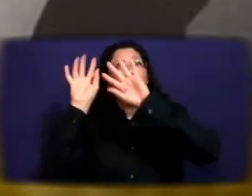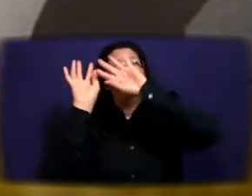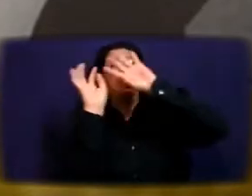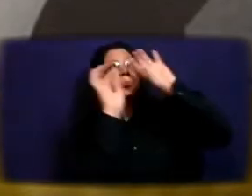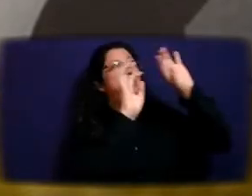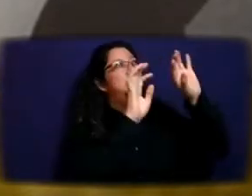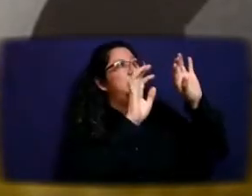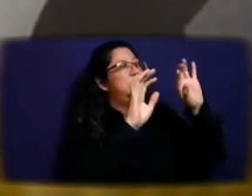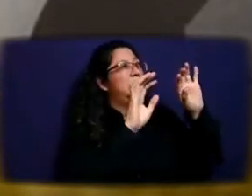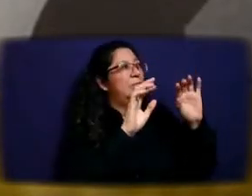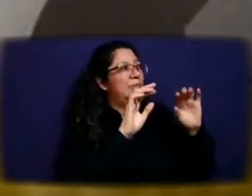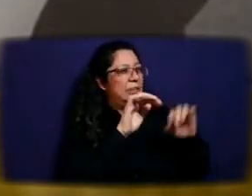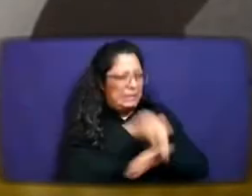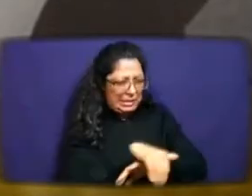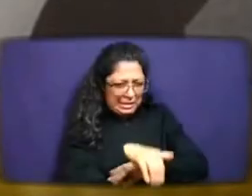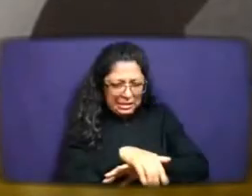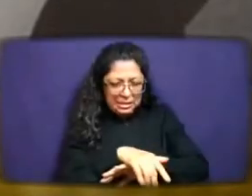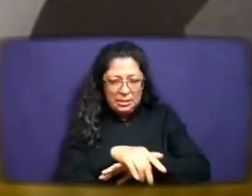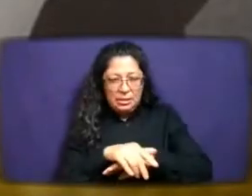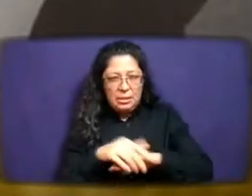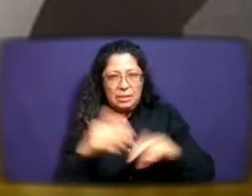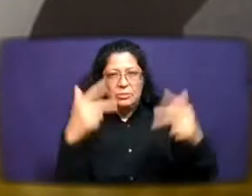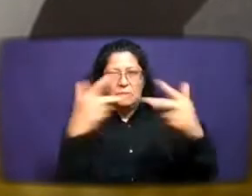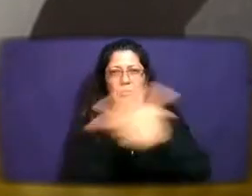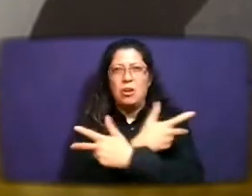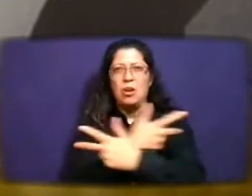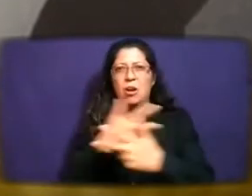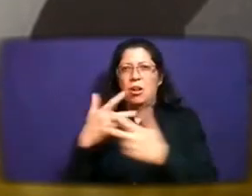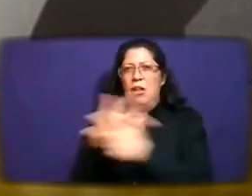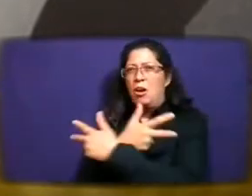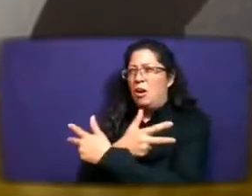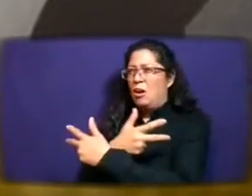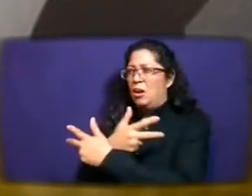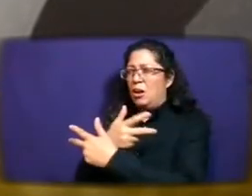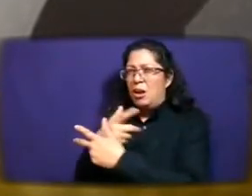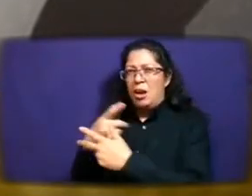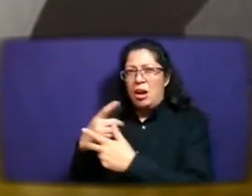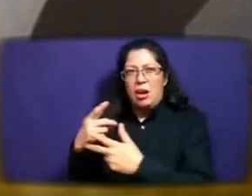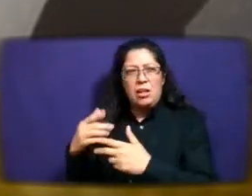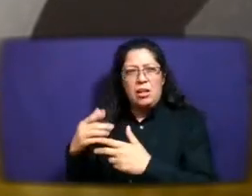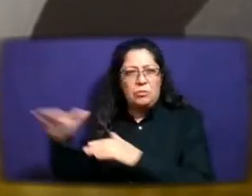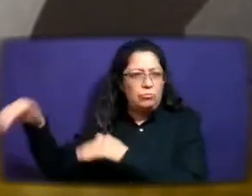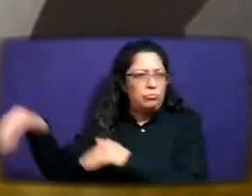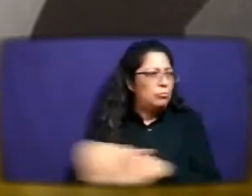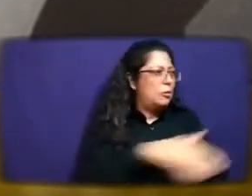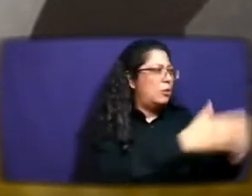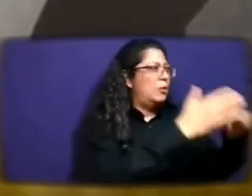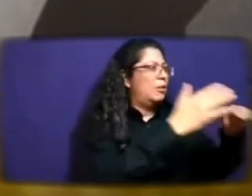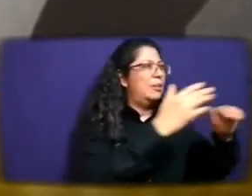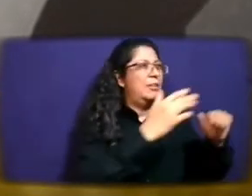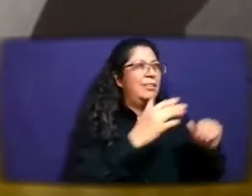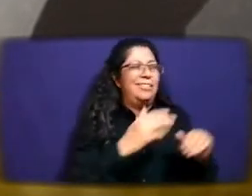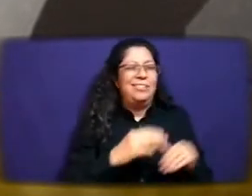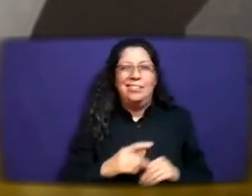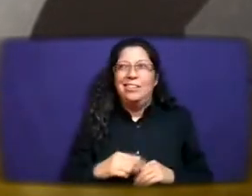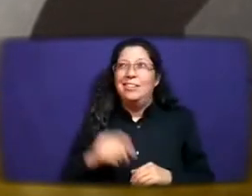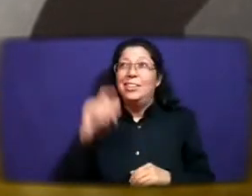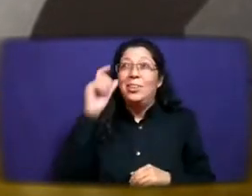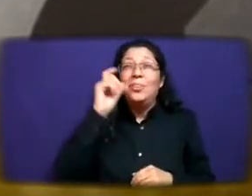las estrellas, los carros, las calles, la